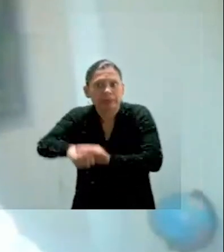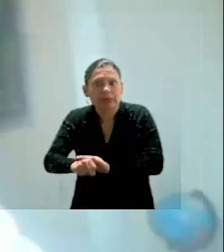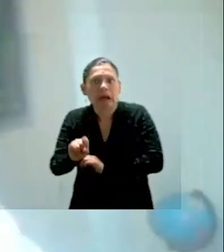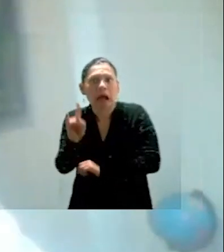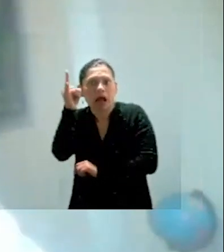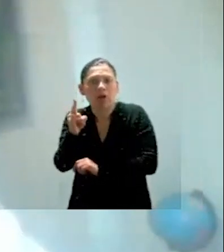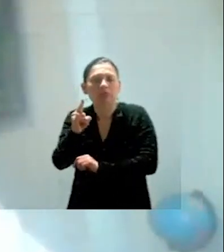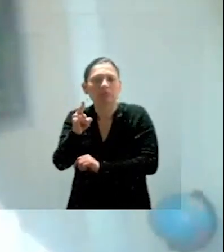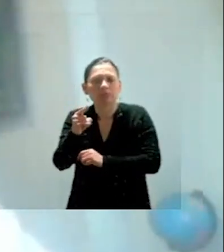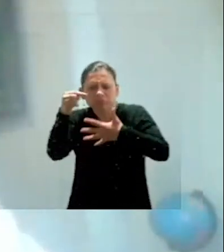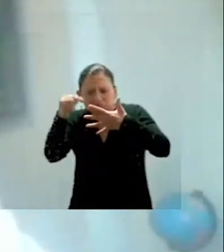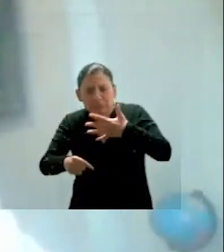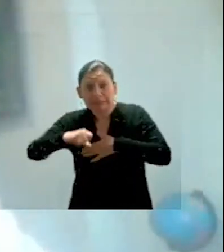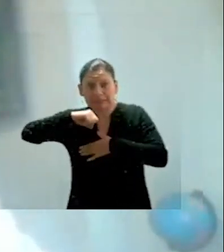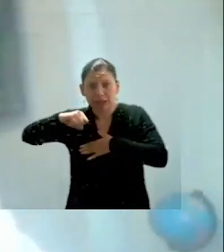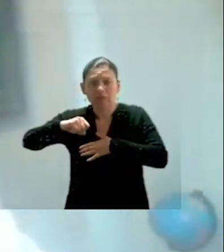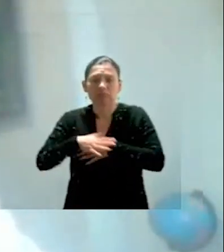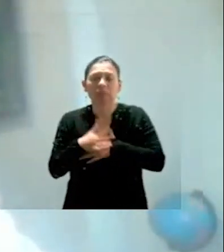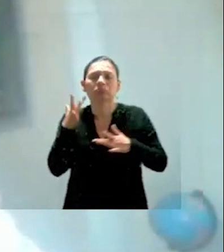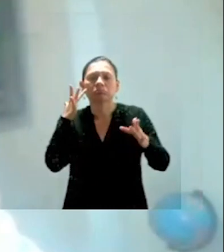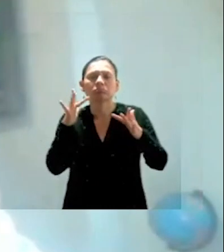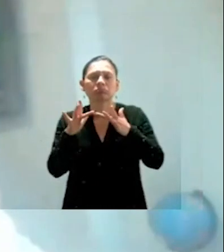Vamos, lo que quiere decir que